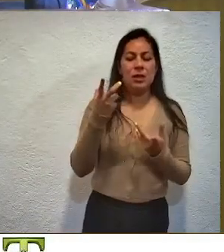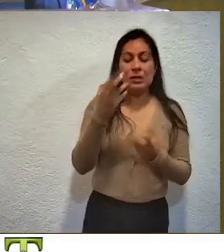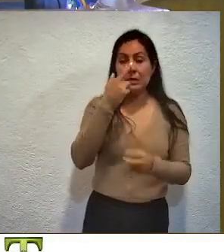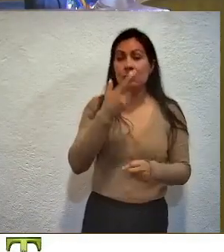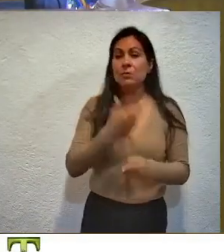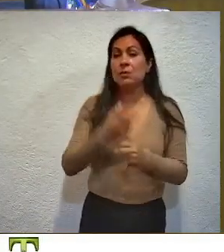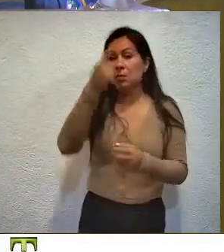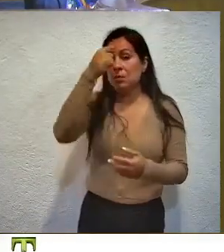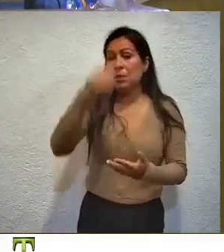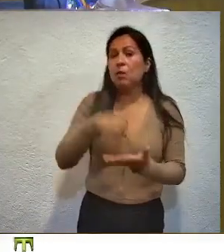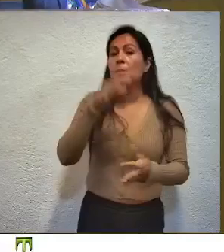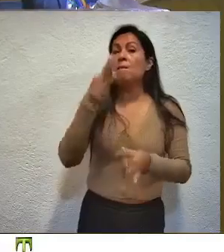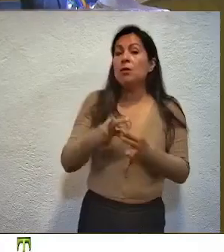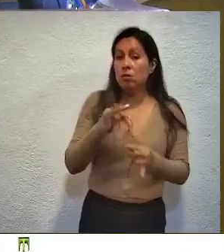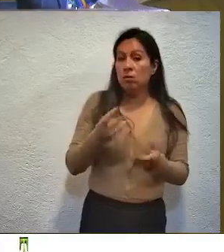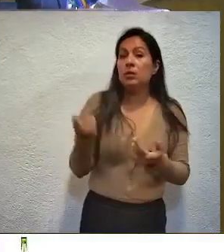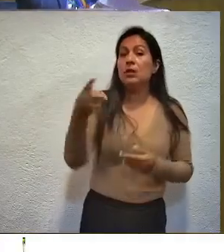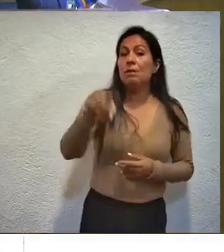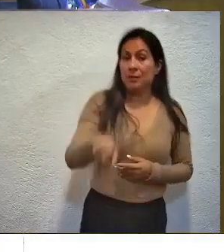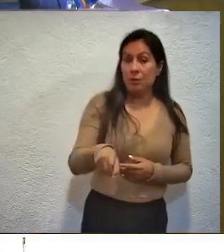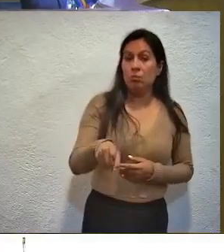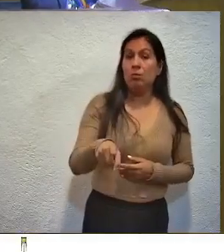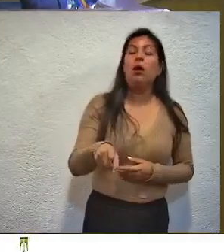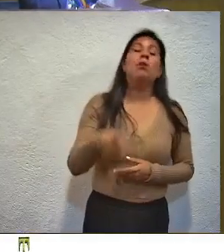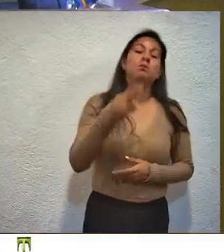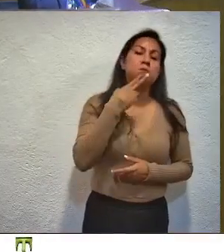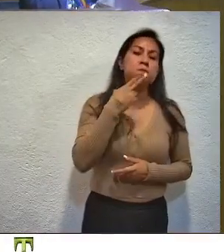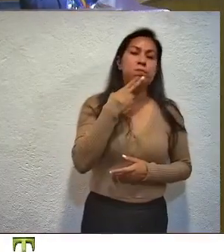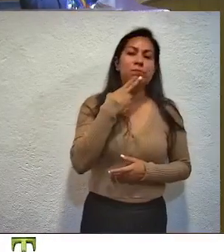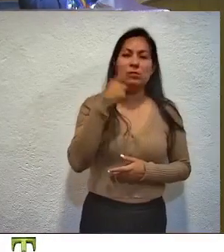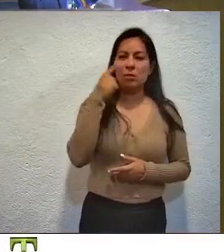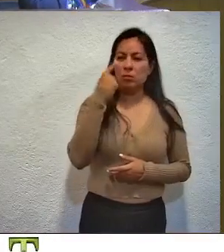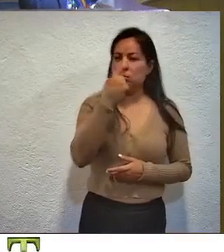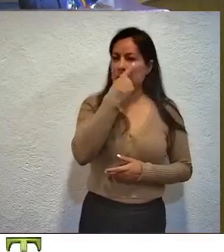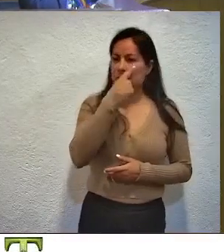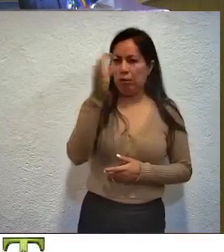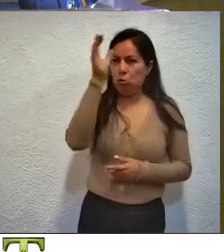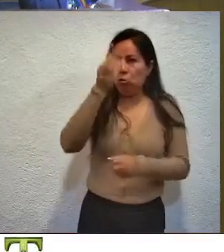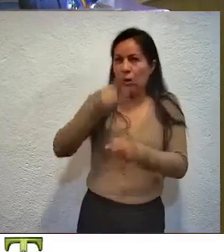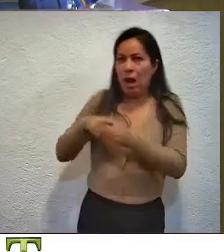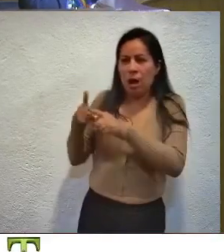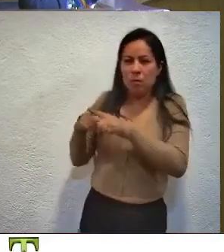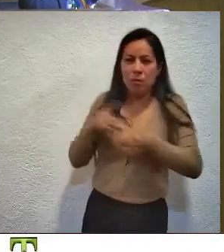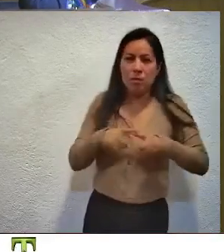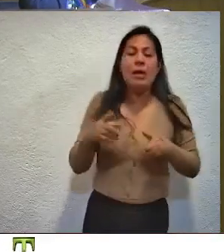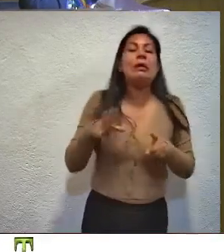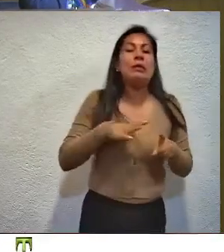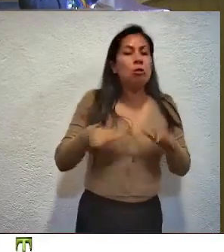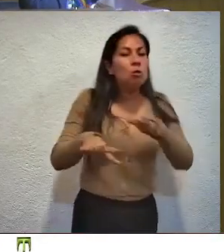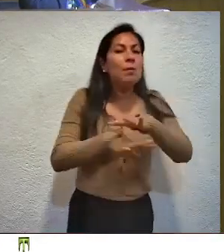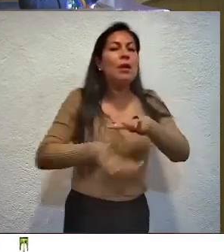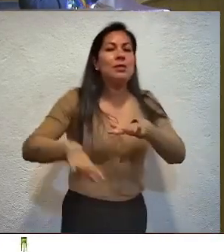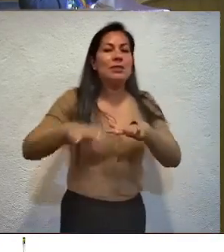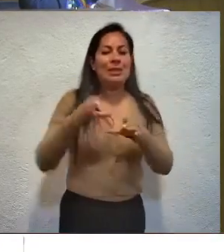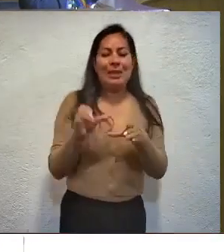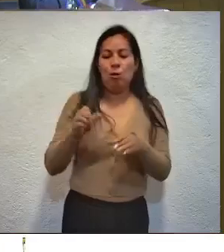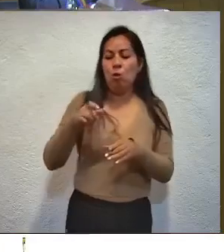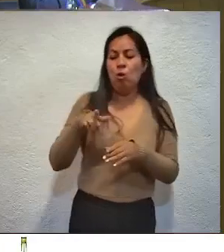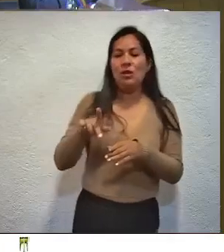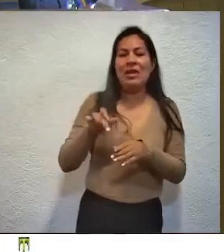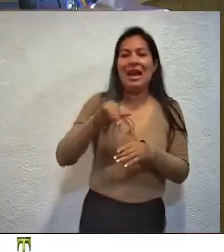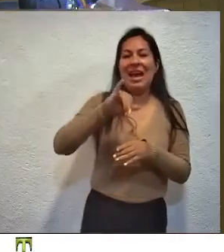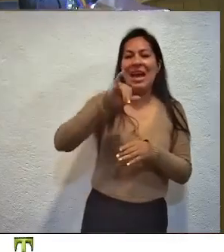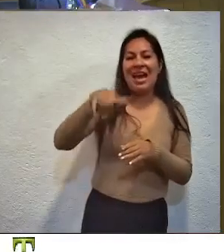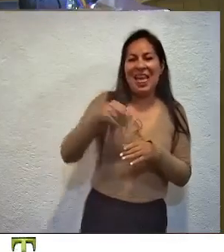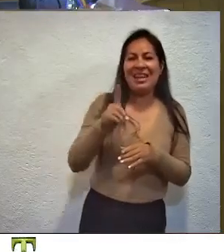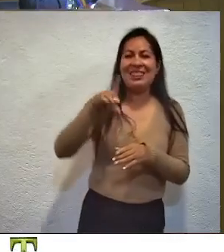responsable para cumplir lo que se le mandató, aplicando una perspectiva intercultural y tomando como base que la colonia Jardín de Niños